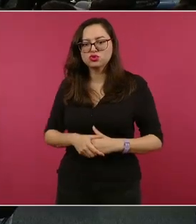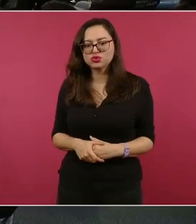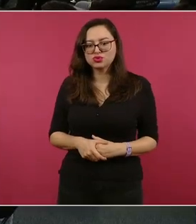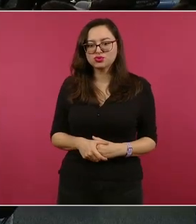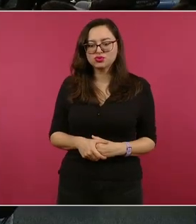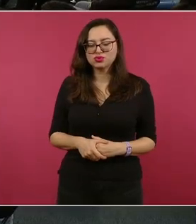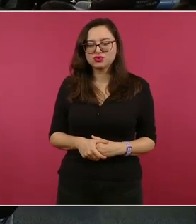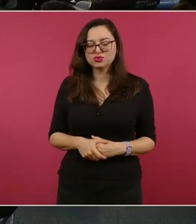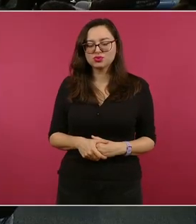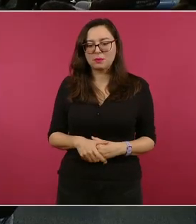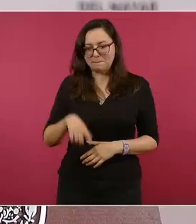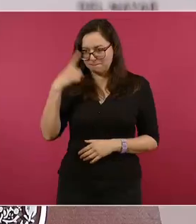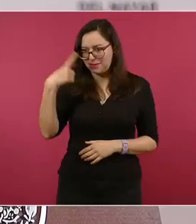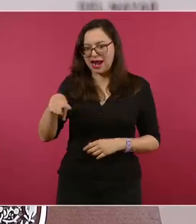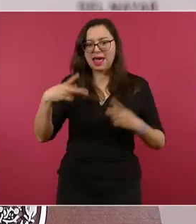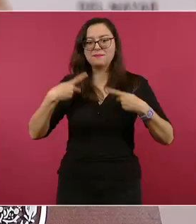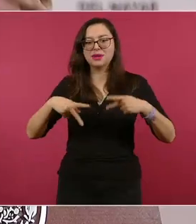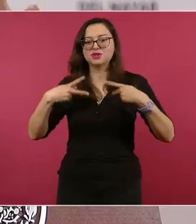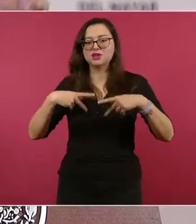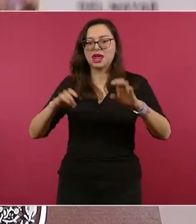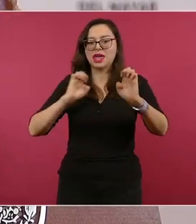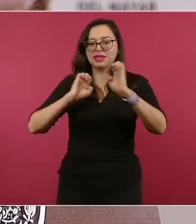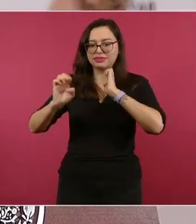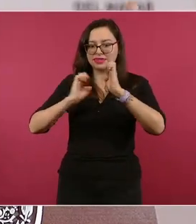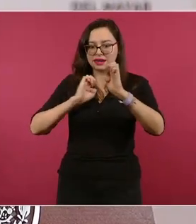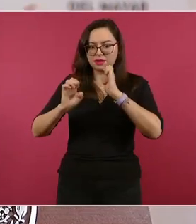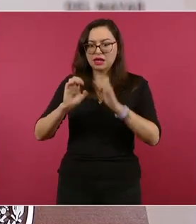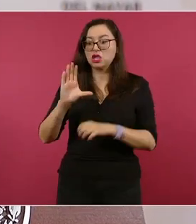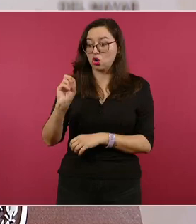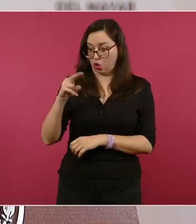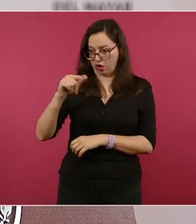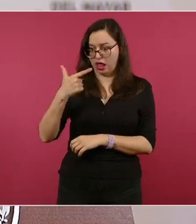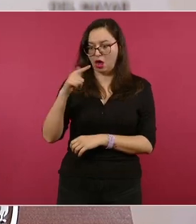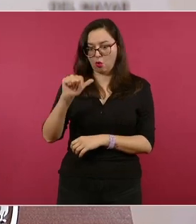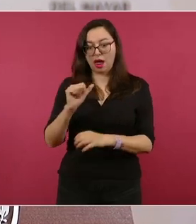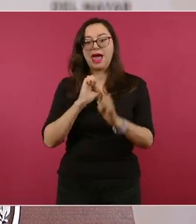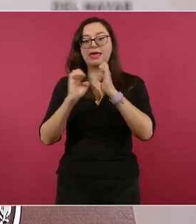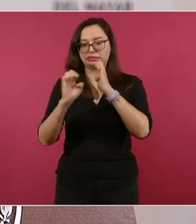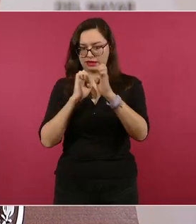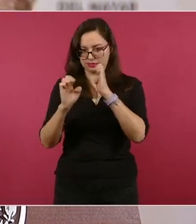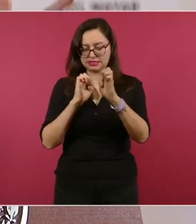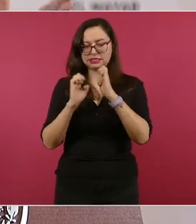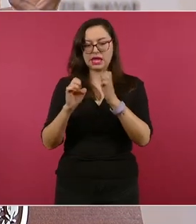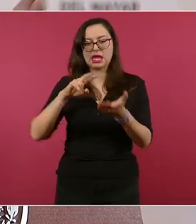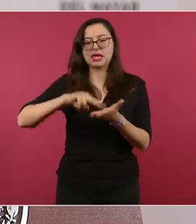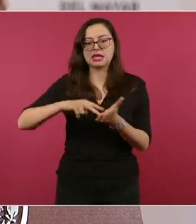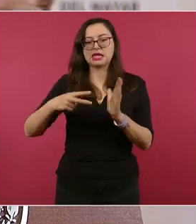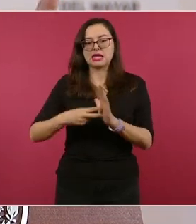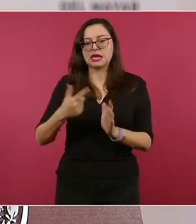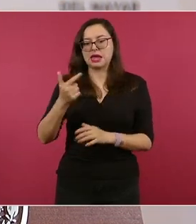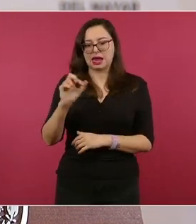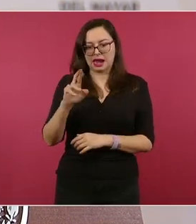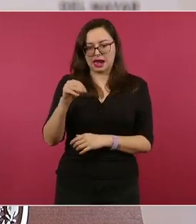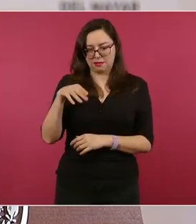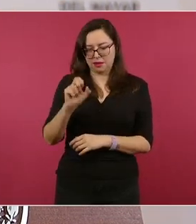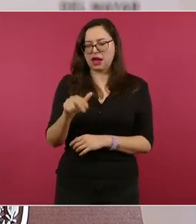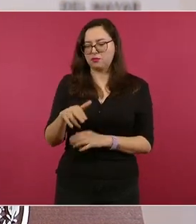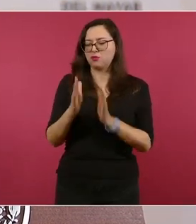puedas entrevistar al director de la Comisión del Agua, al ingeniero Germán